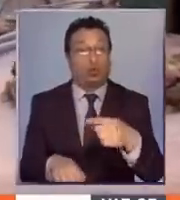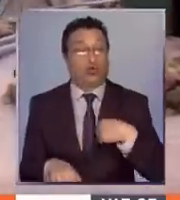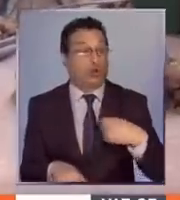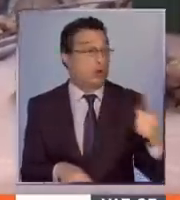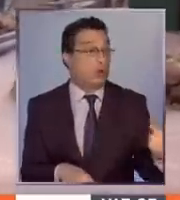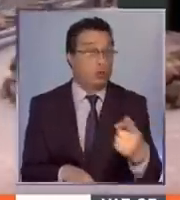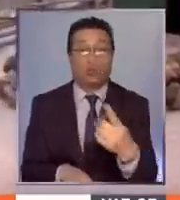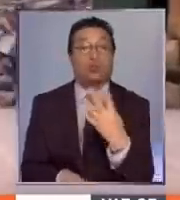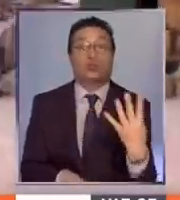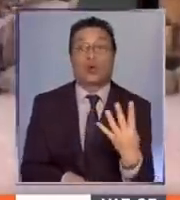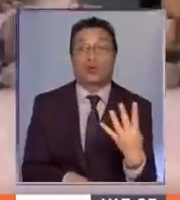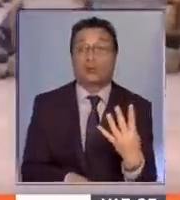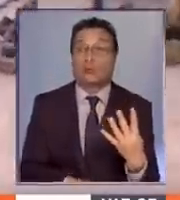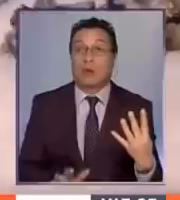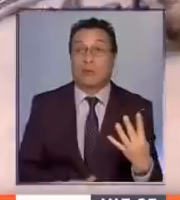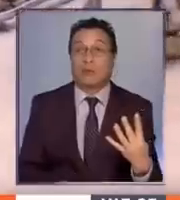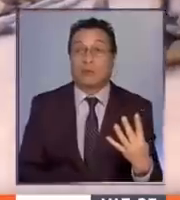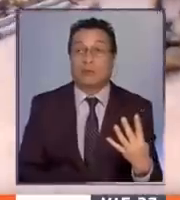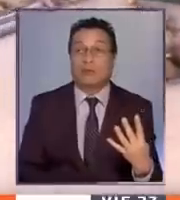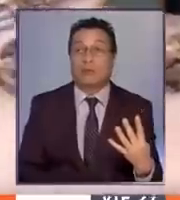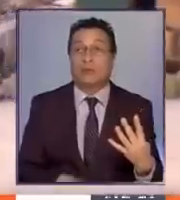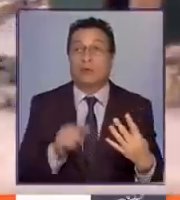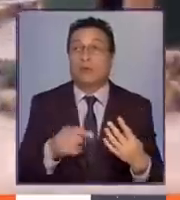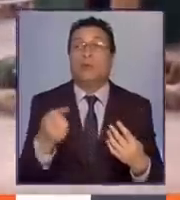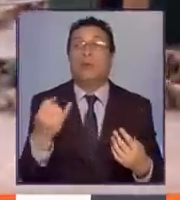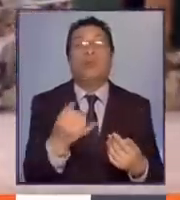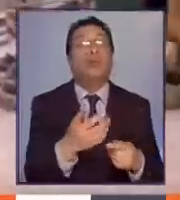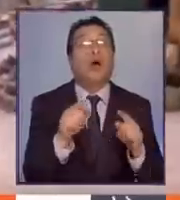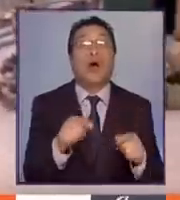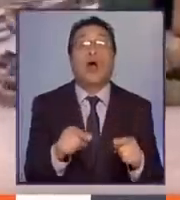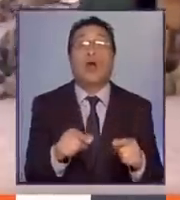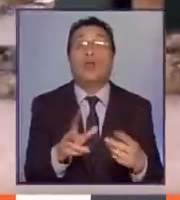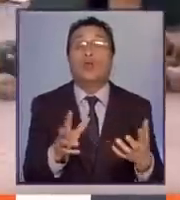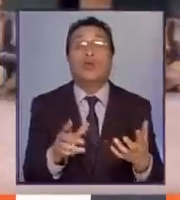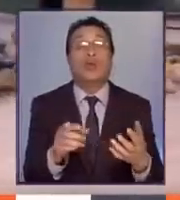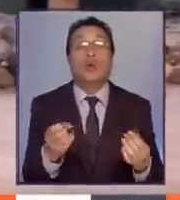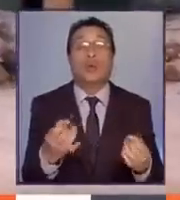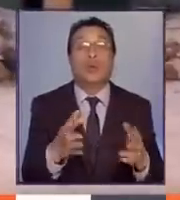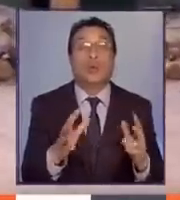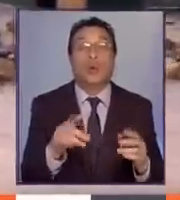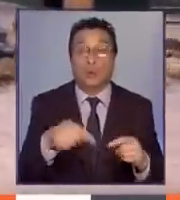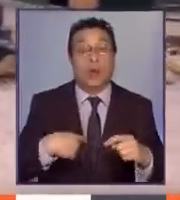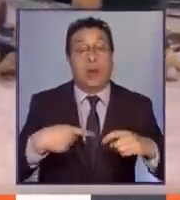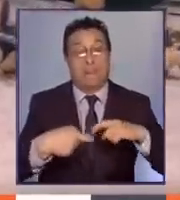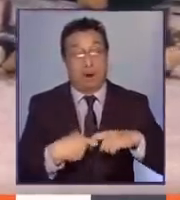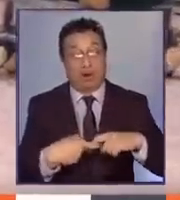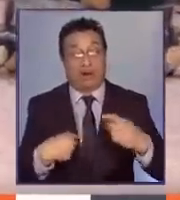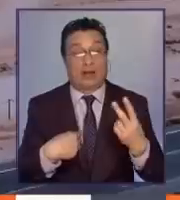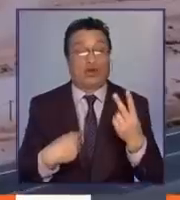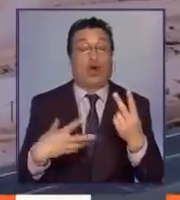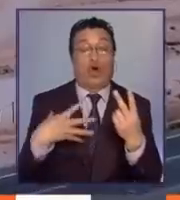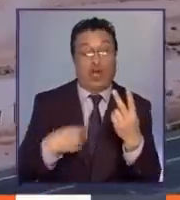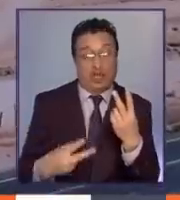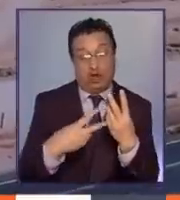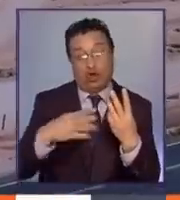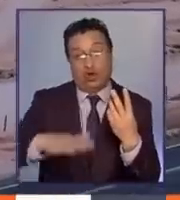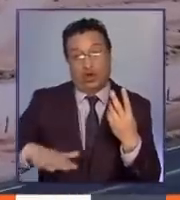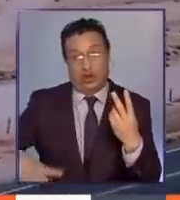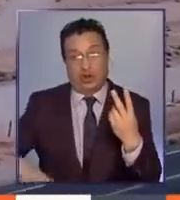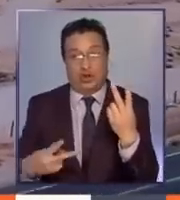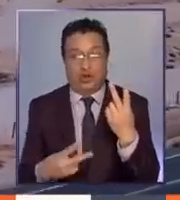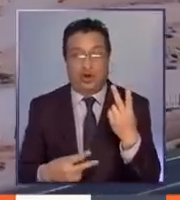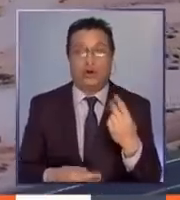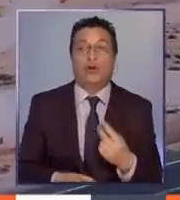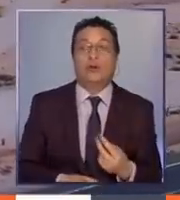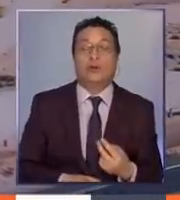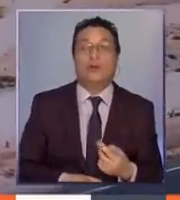4. ¿Habitualmente cuántos tienes? Habitualmente estamos mi esposa y mis 2 hijos menores. La siguiente